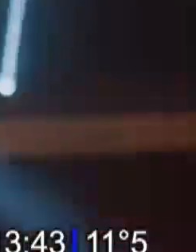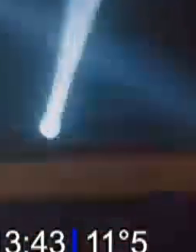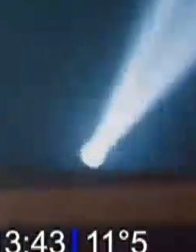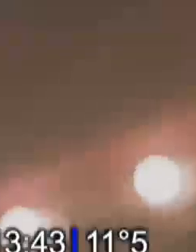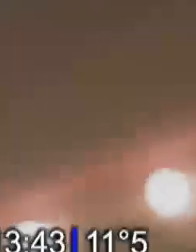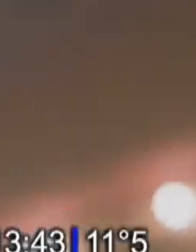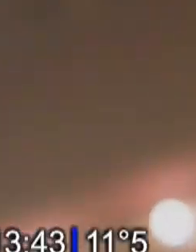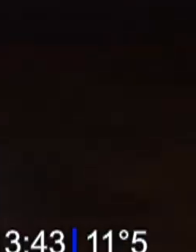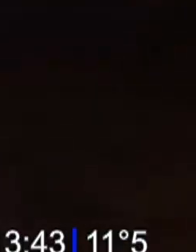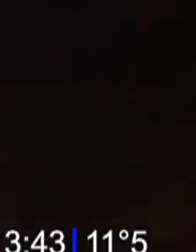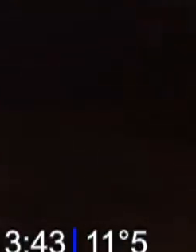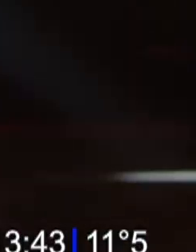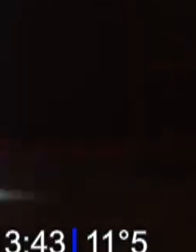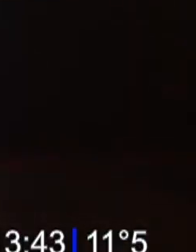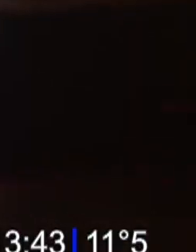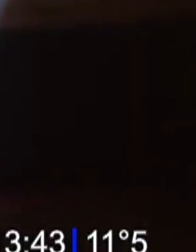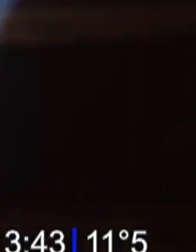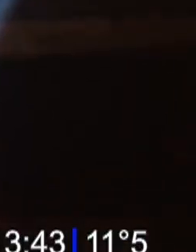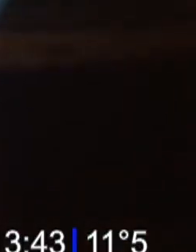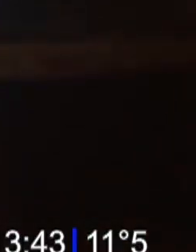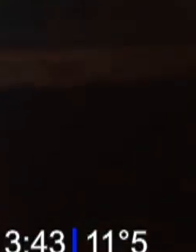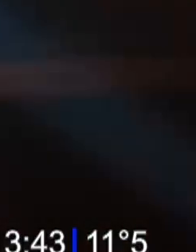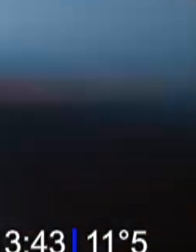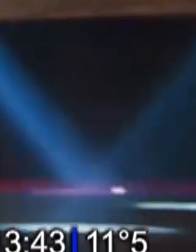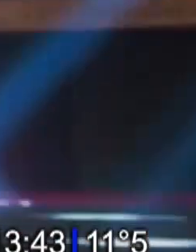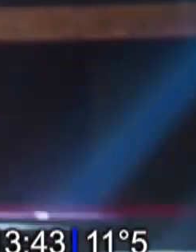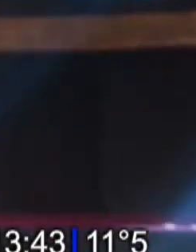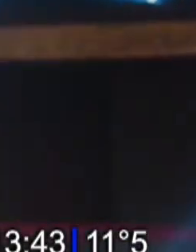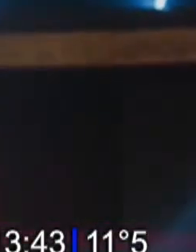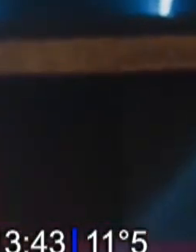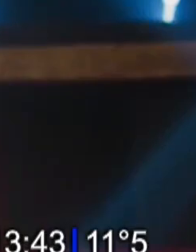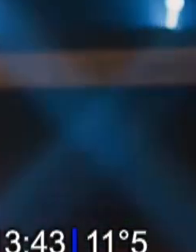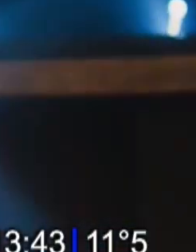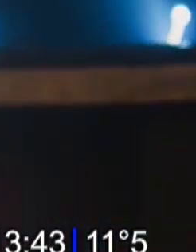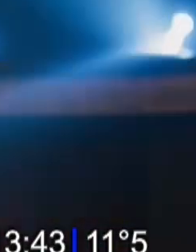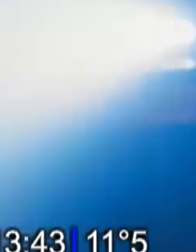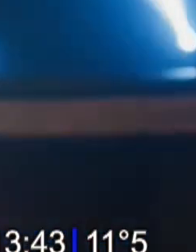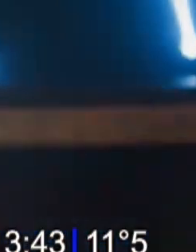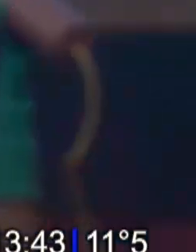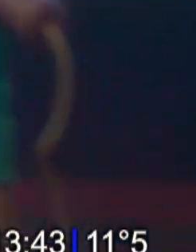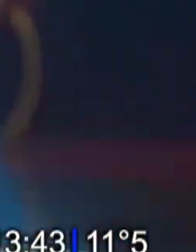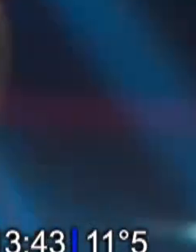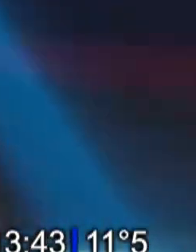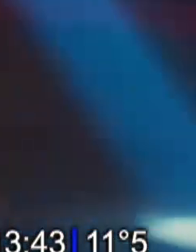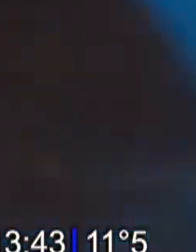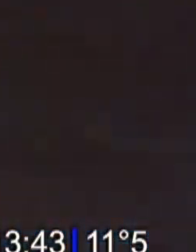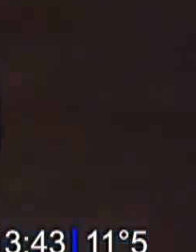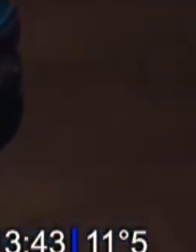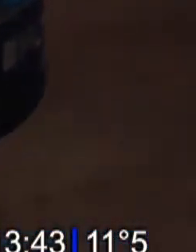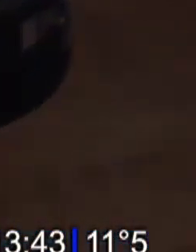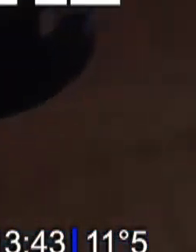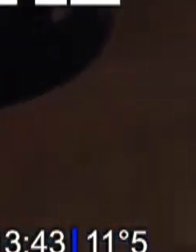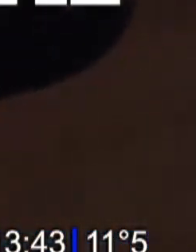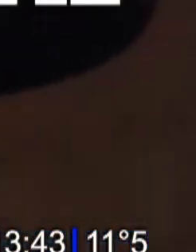Del 15 al 20 de agosto. 40% de descuento y hasta 3 cuotas sin interés pagando con modo BNA+. En jugueterías,